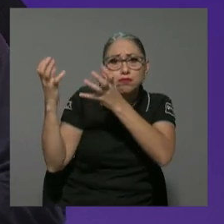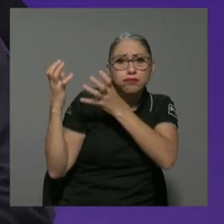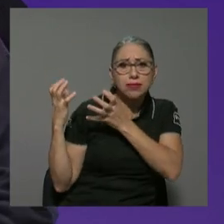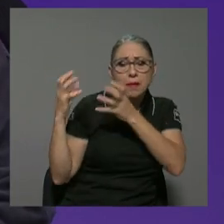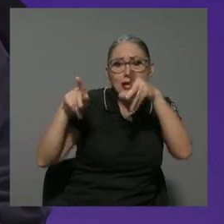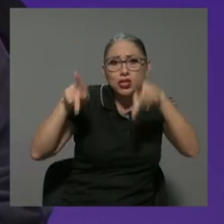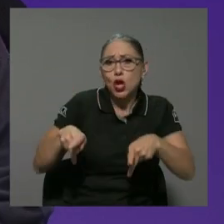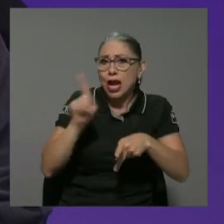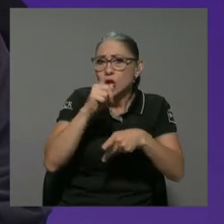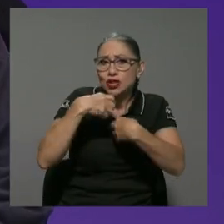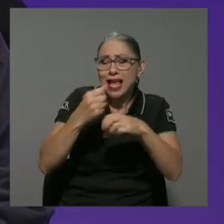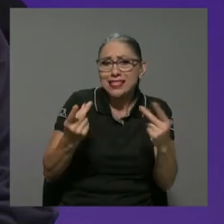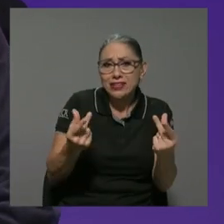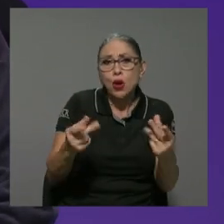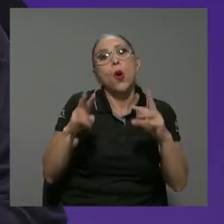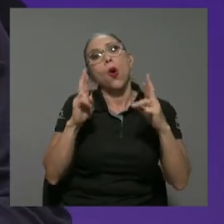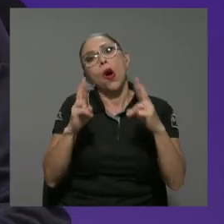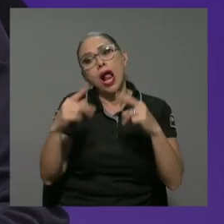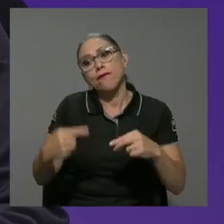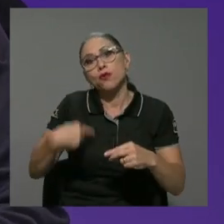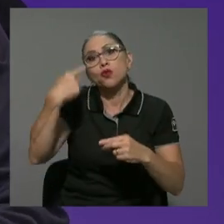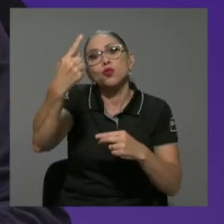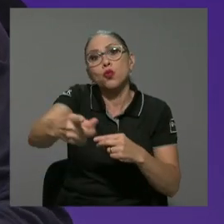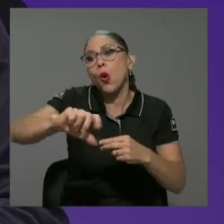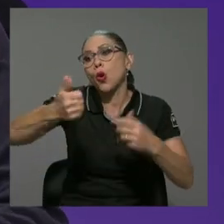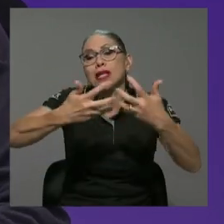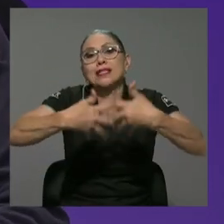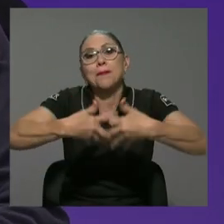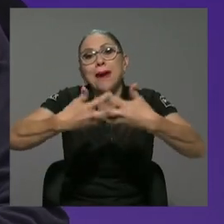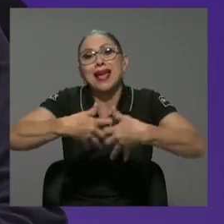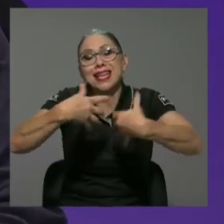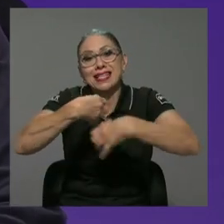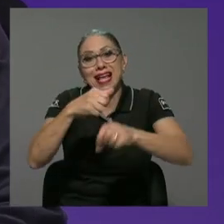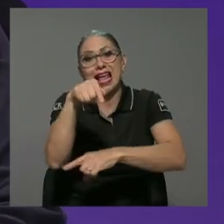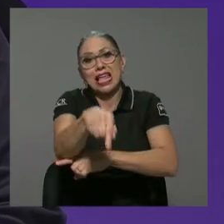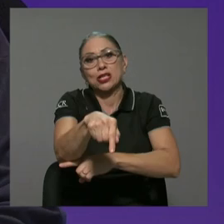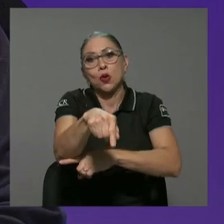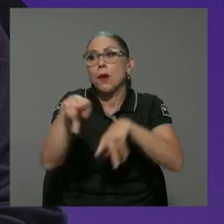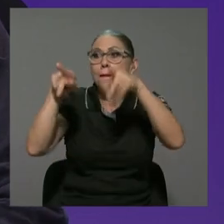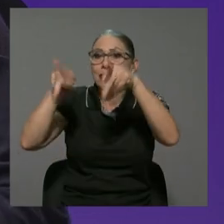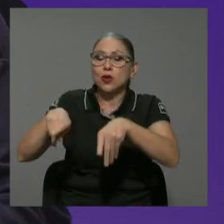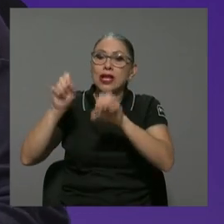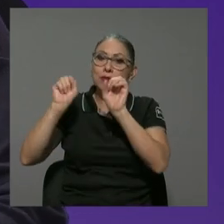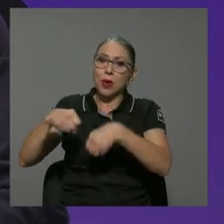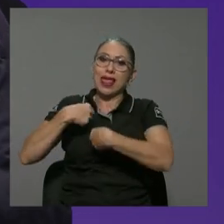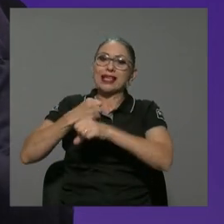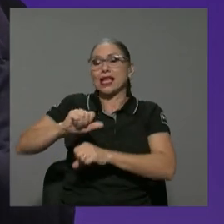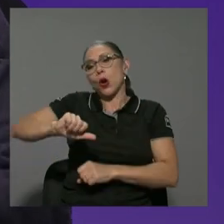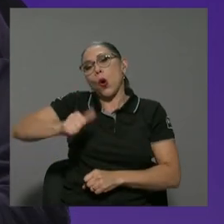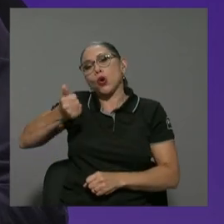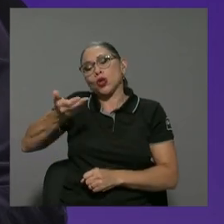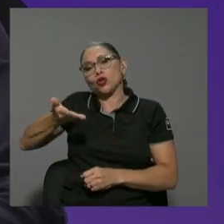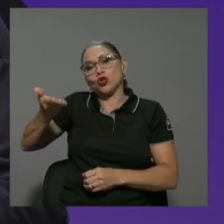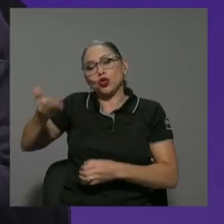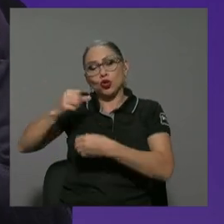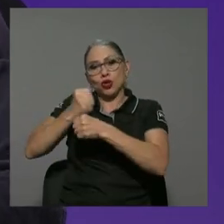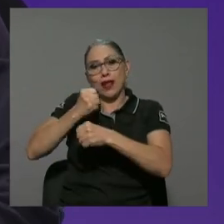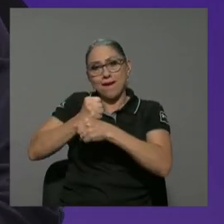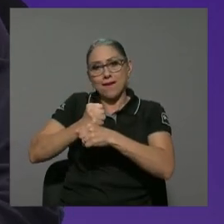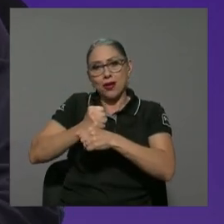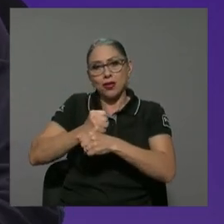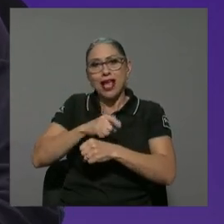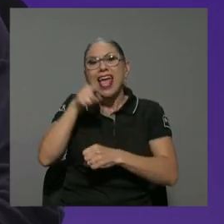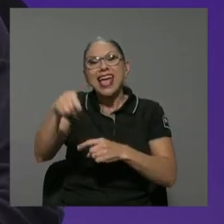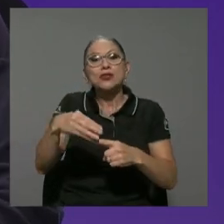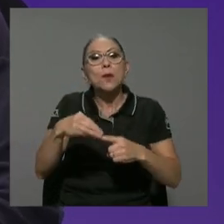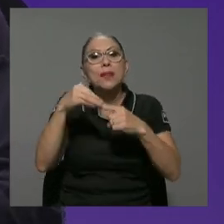las personas puedan dedicarse a otro tipo de oficios menos duros para ellos. Y eso, la principal vía es